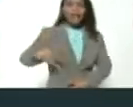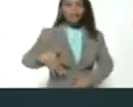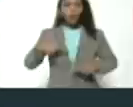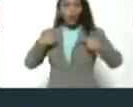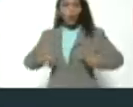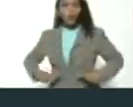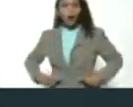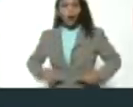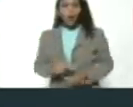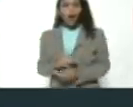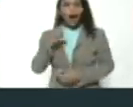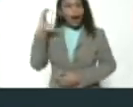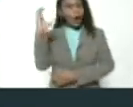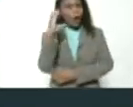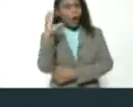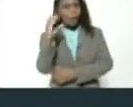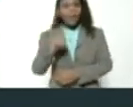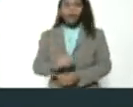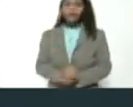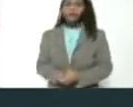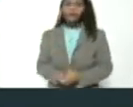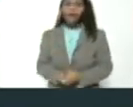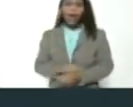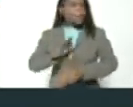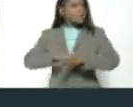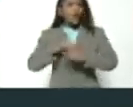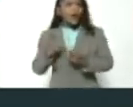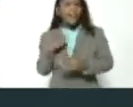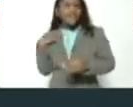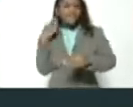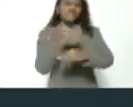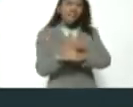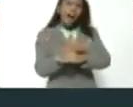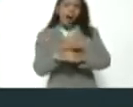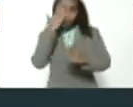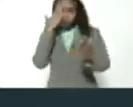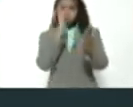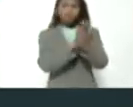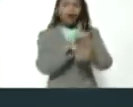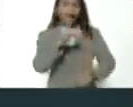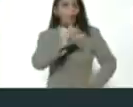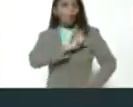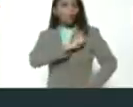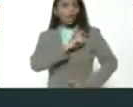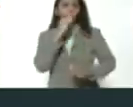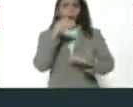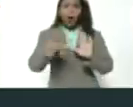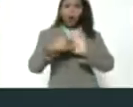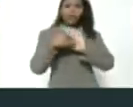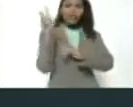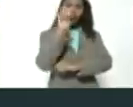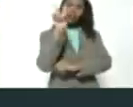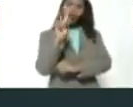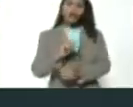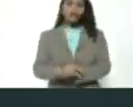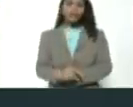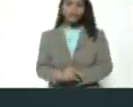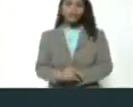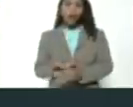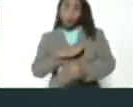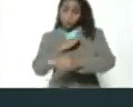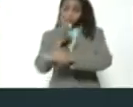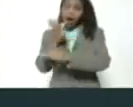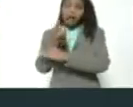humanos en Colombia? ¿Por qué va directo a Cúcuta a hablar contra Venezuela? Váyase usted para